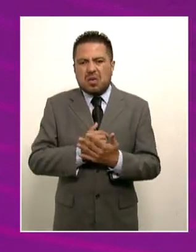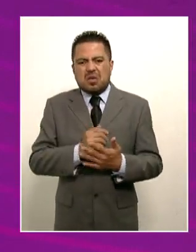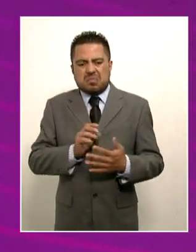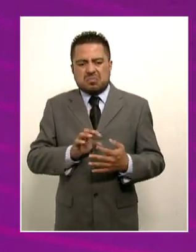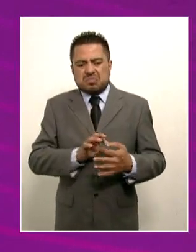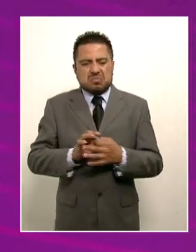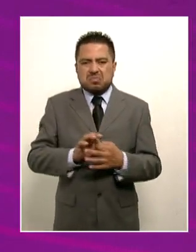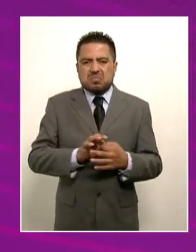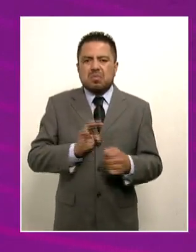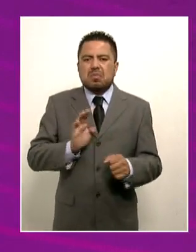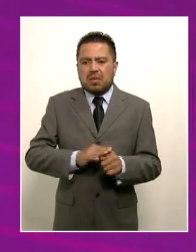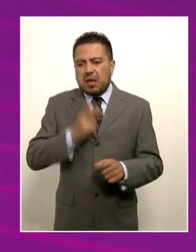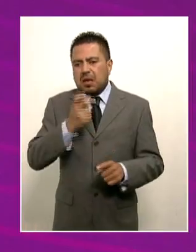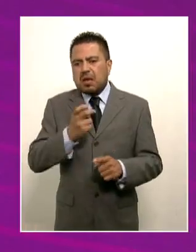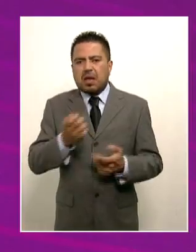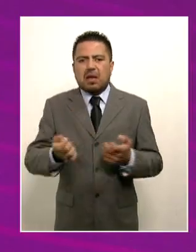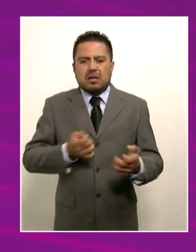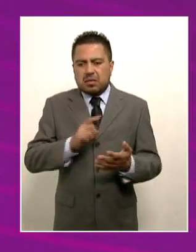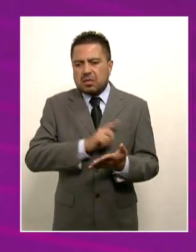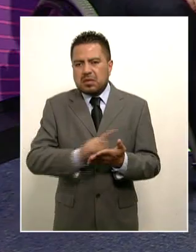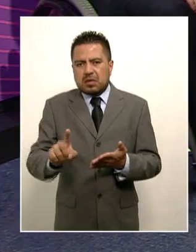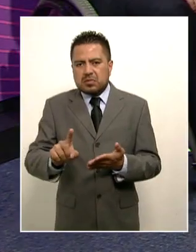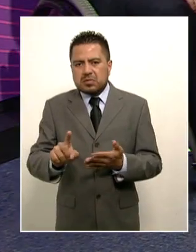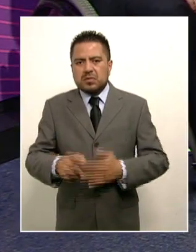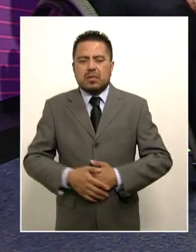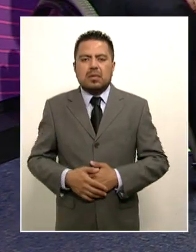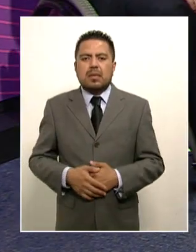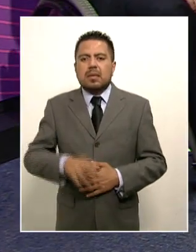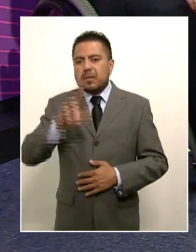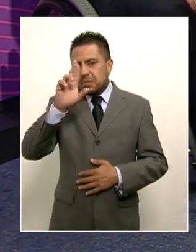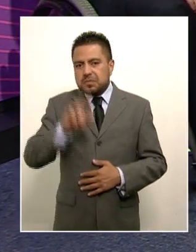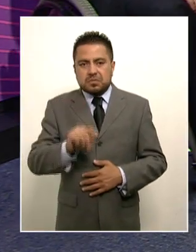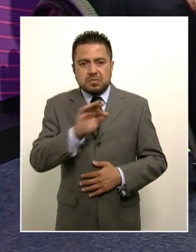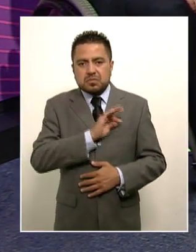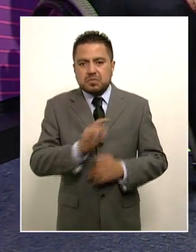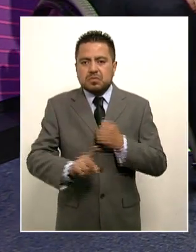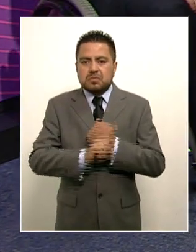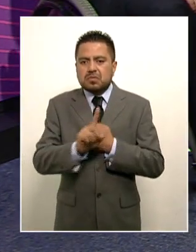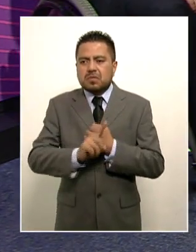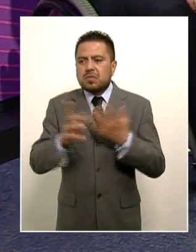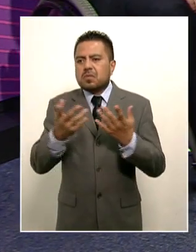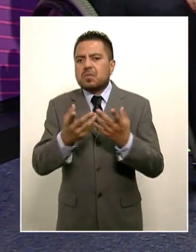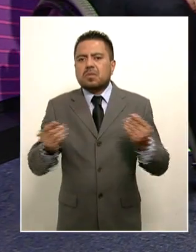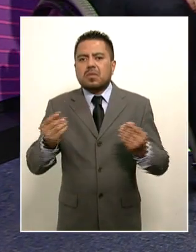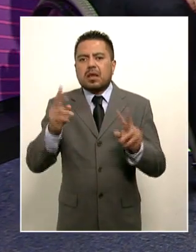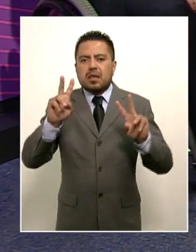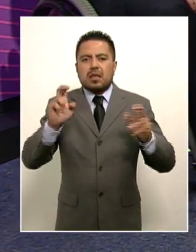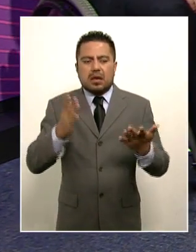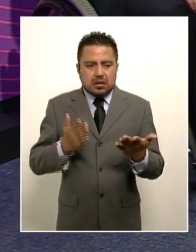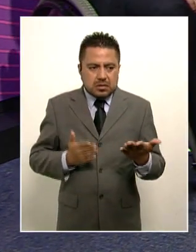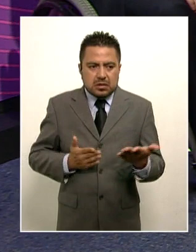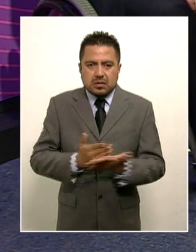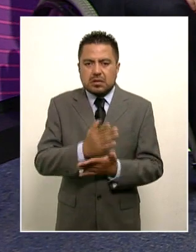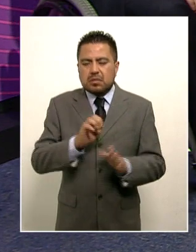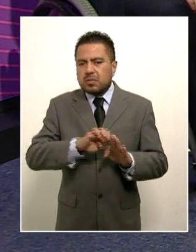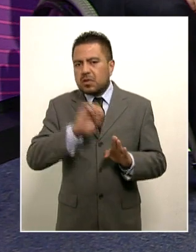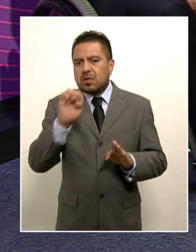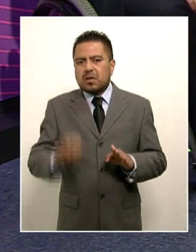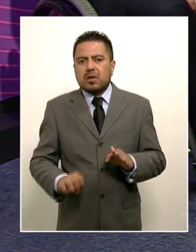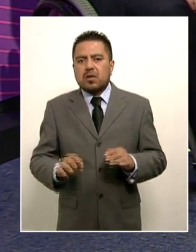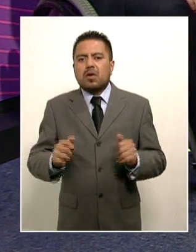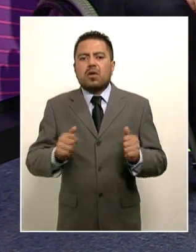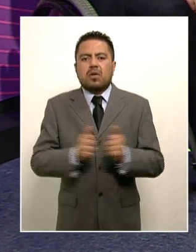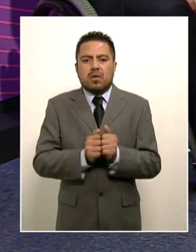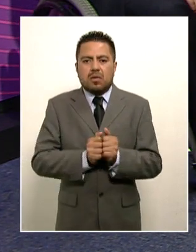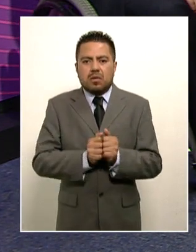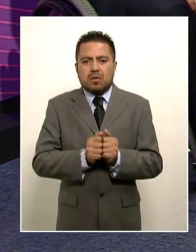consistente para realmente ejercicio de los derechos, ¿no? Si no puede resolverse el tema de accesibilidad, por ejemplo,